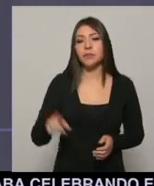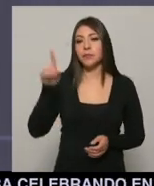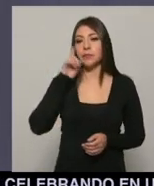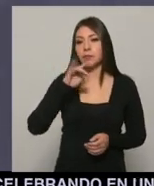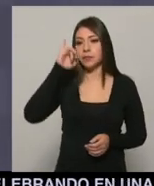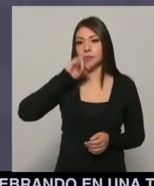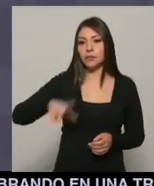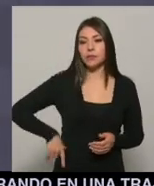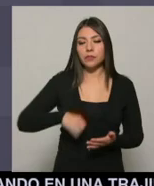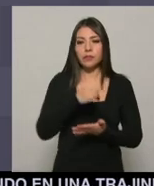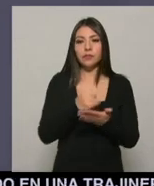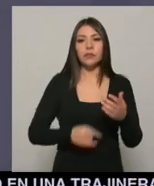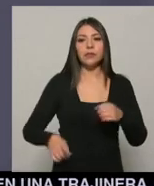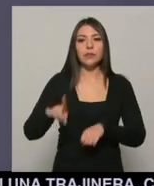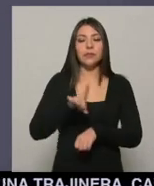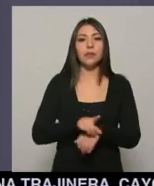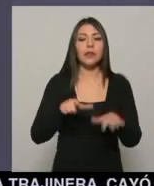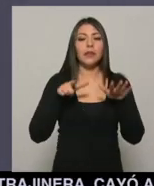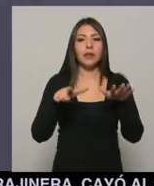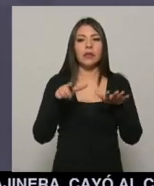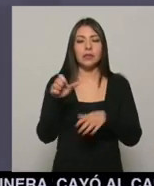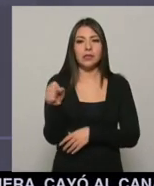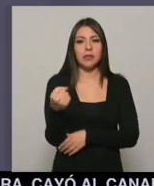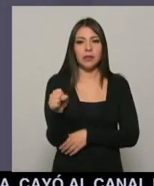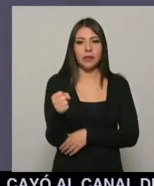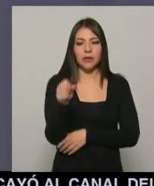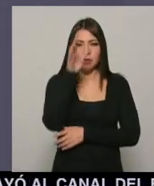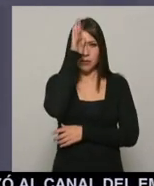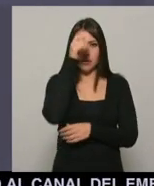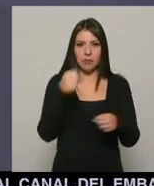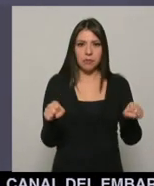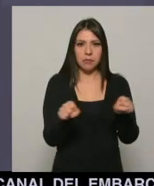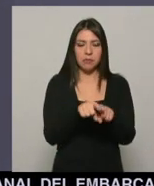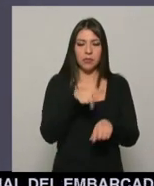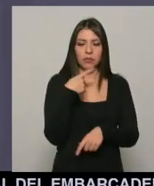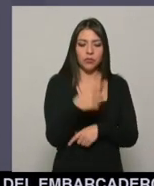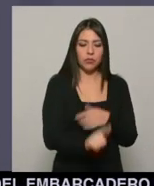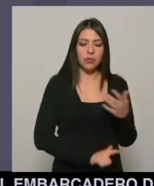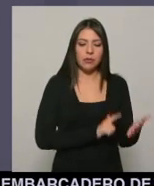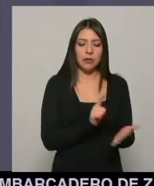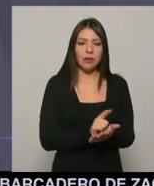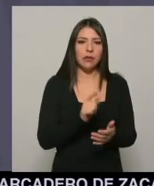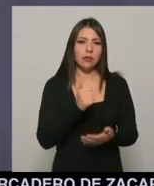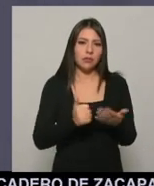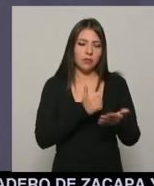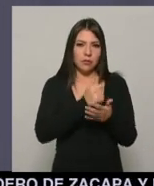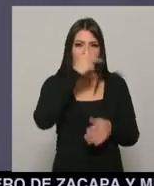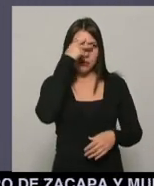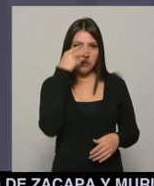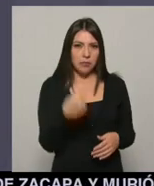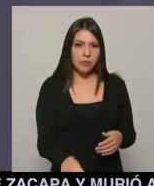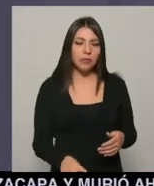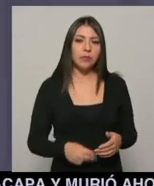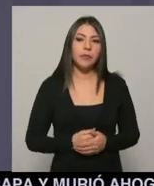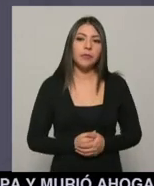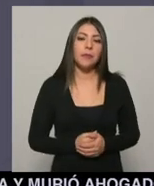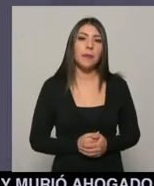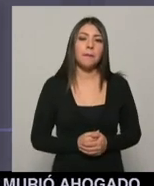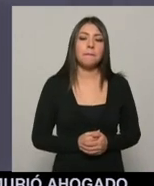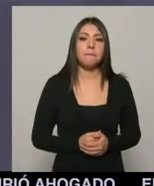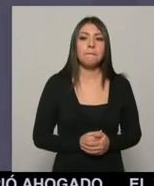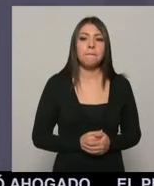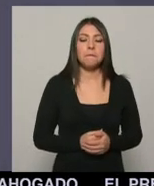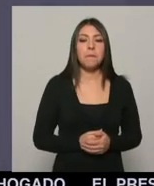el 17 de septiembre, de acuerdo a las leyes locales, y ya se tendrá oportunidad de